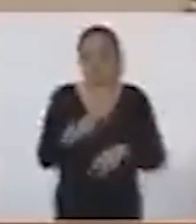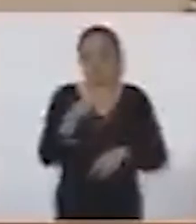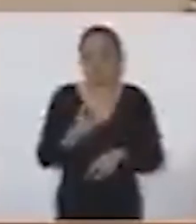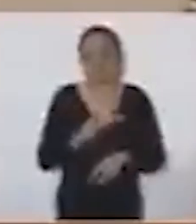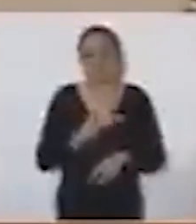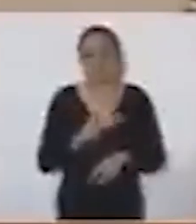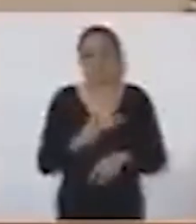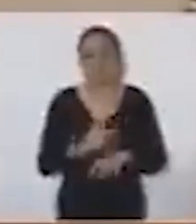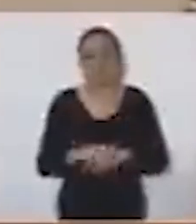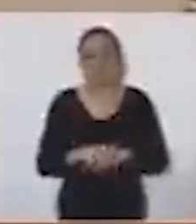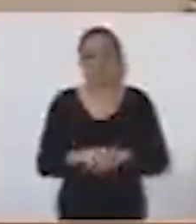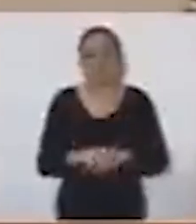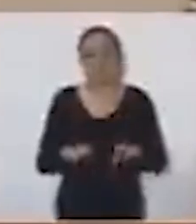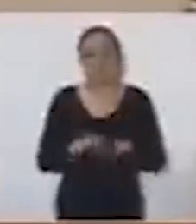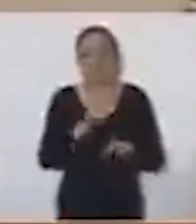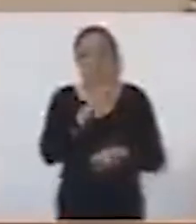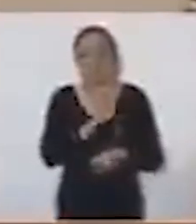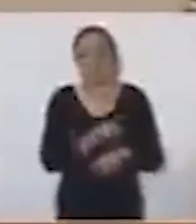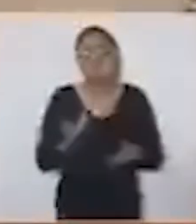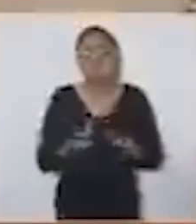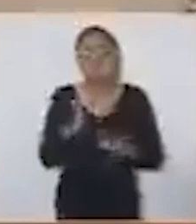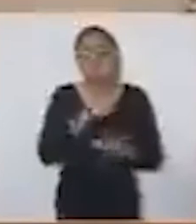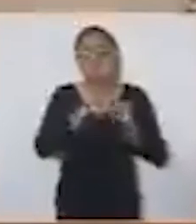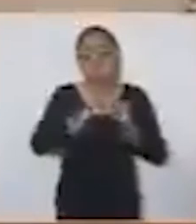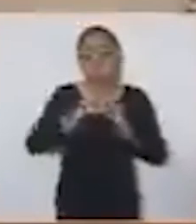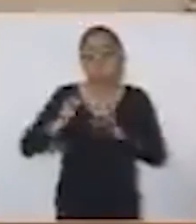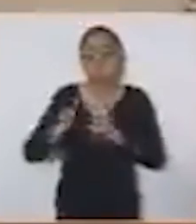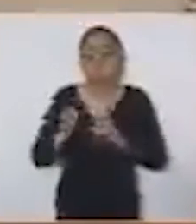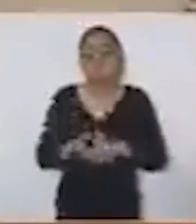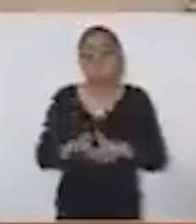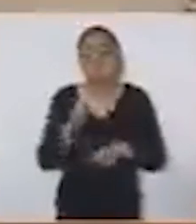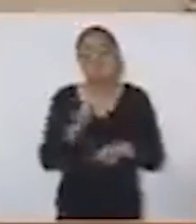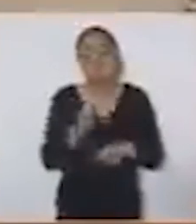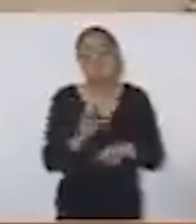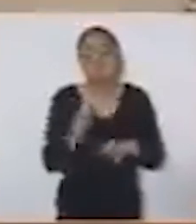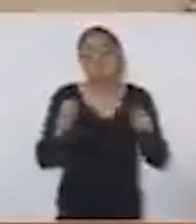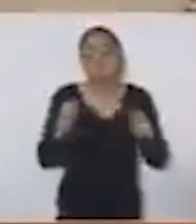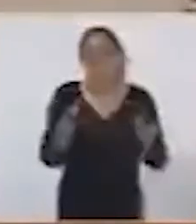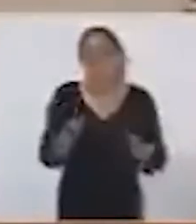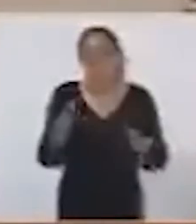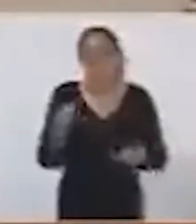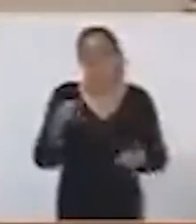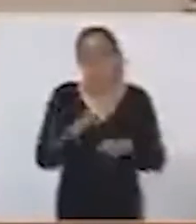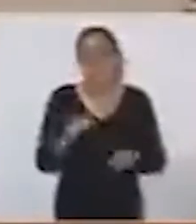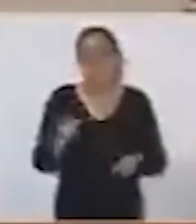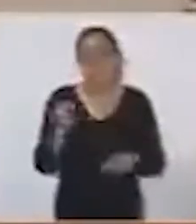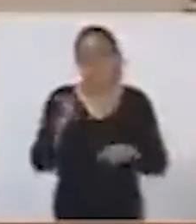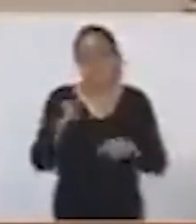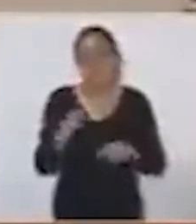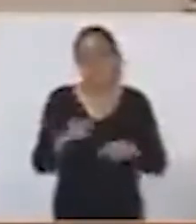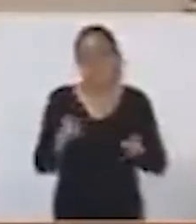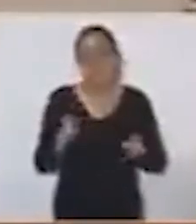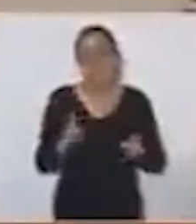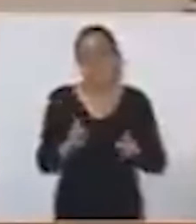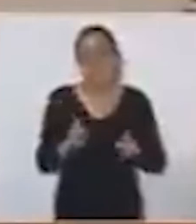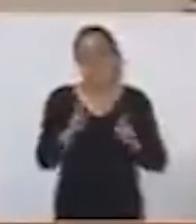este reportes individuales y a los reportes individuales vienen periodos de